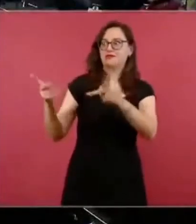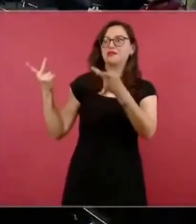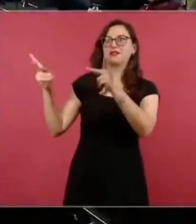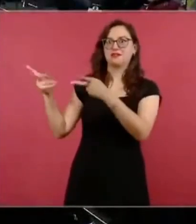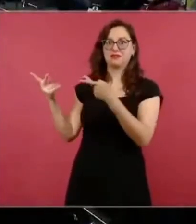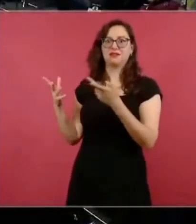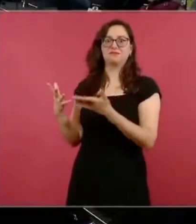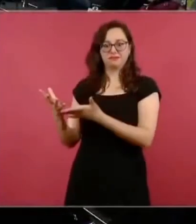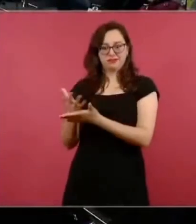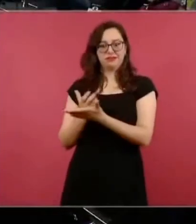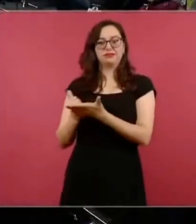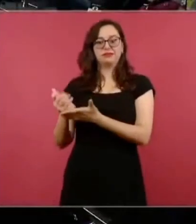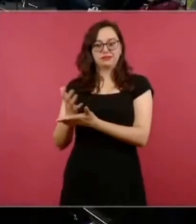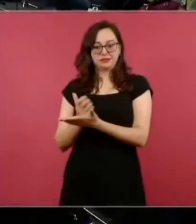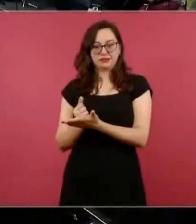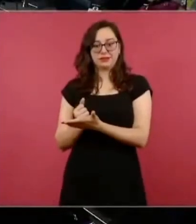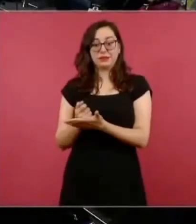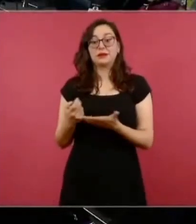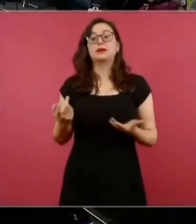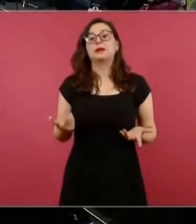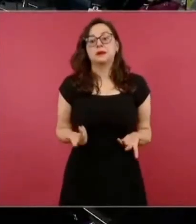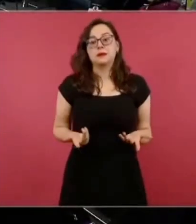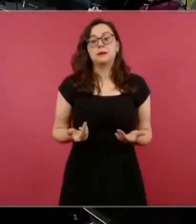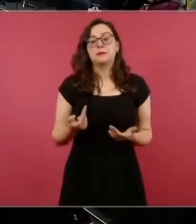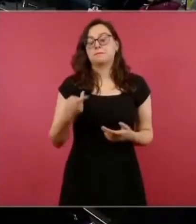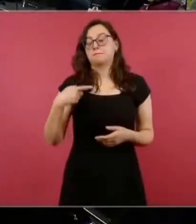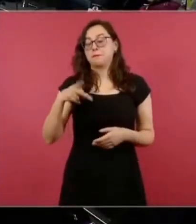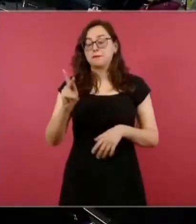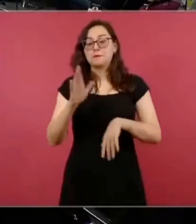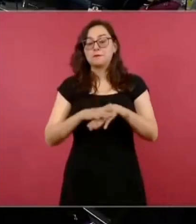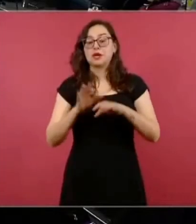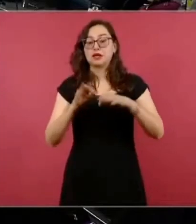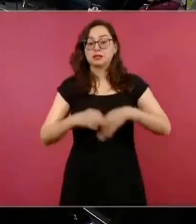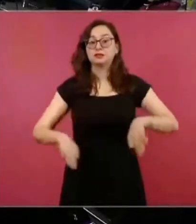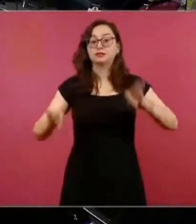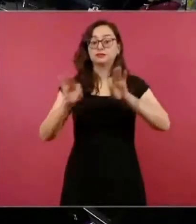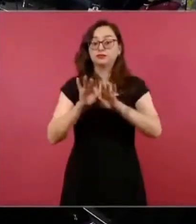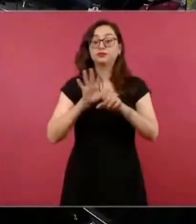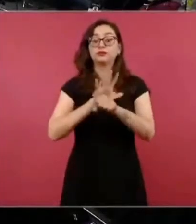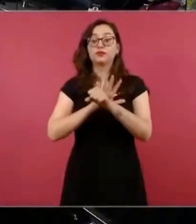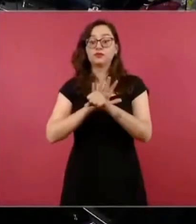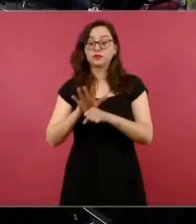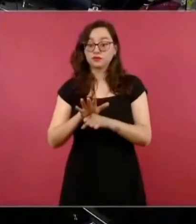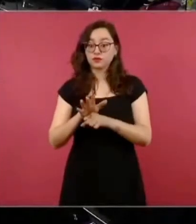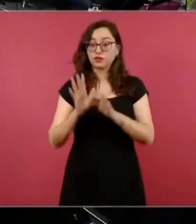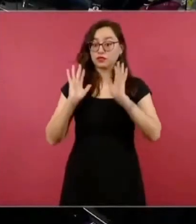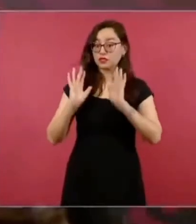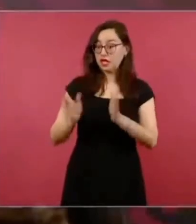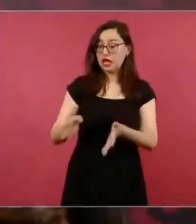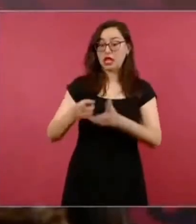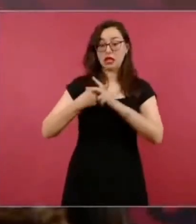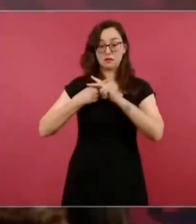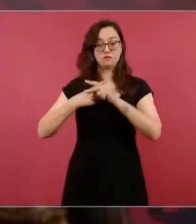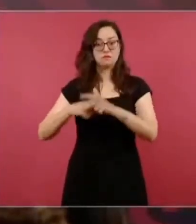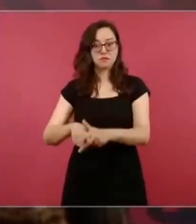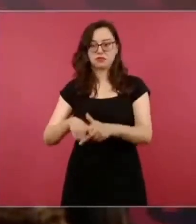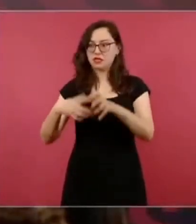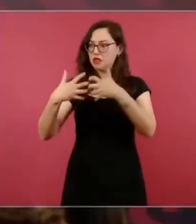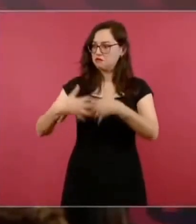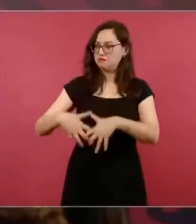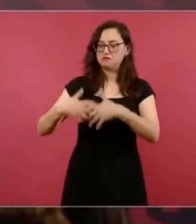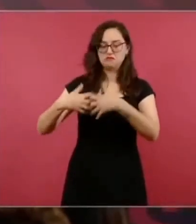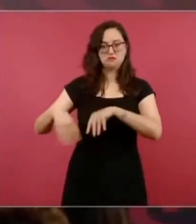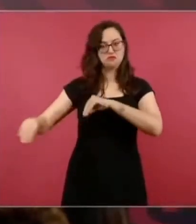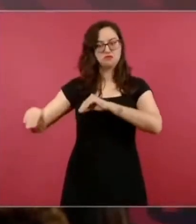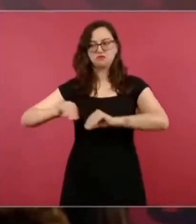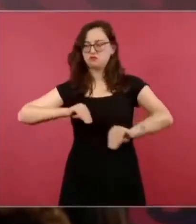lo más importante es que vamos a probar esa planta. Esa va a ser la primera. De hecho, el día de hoy